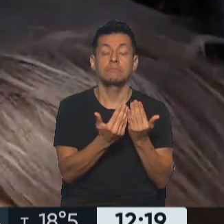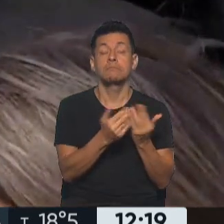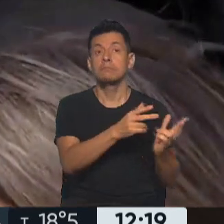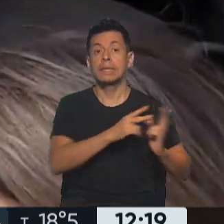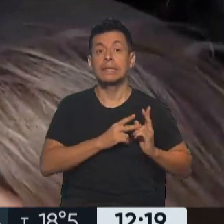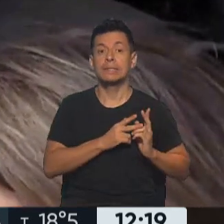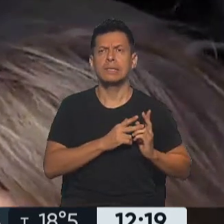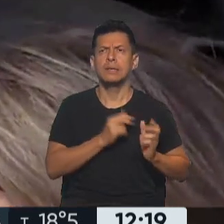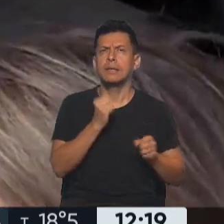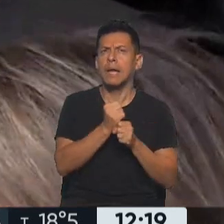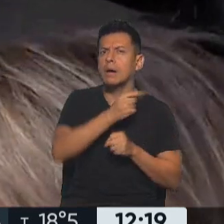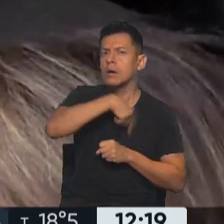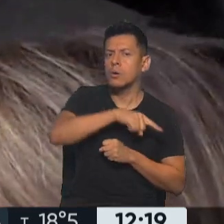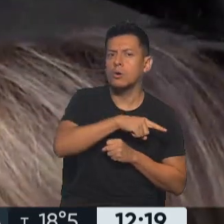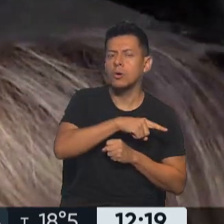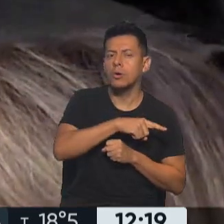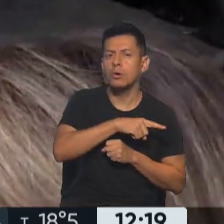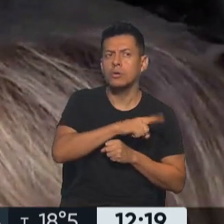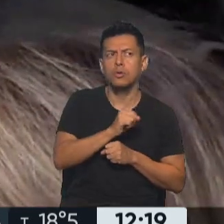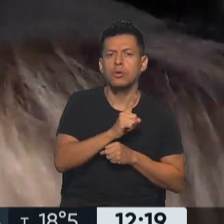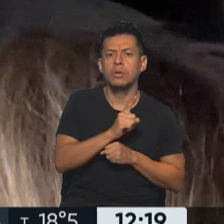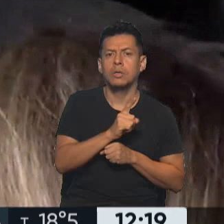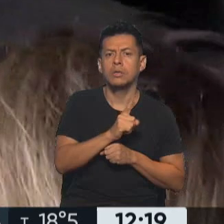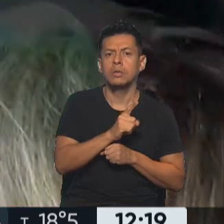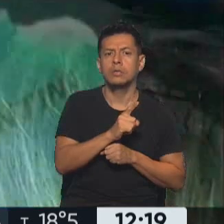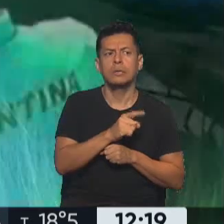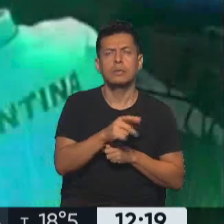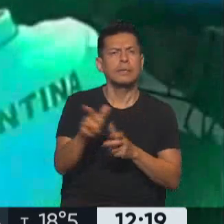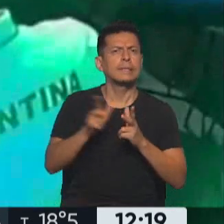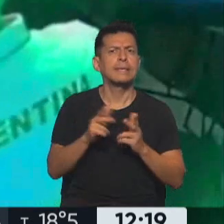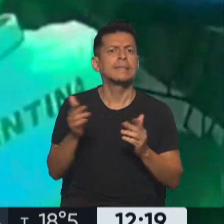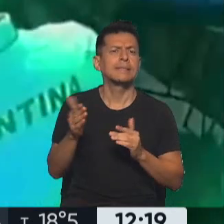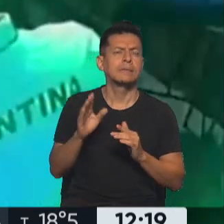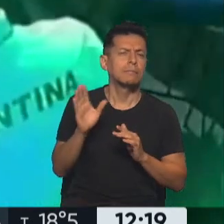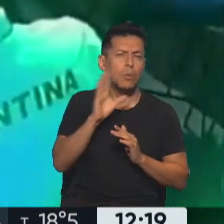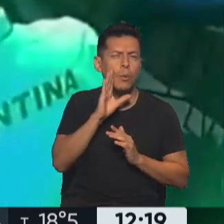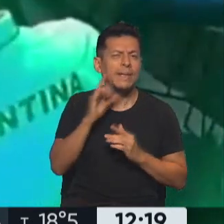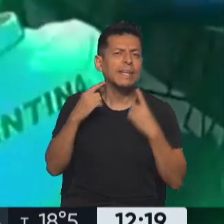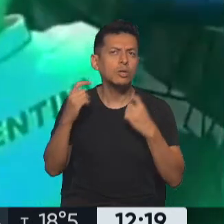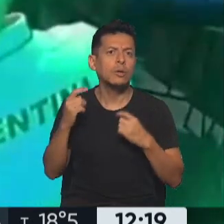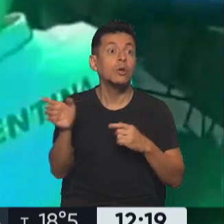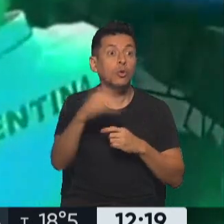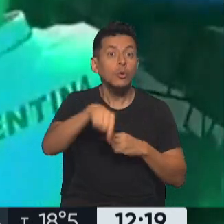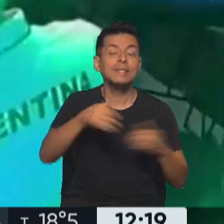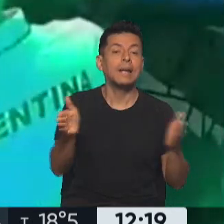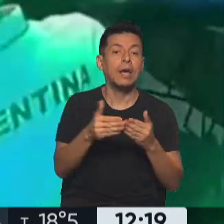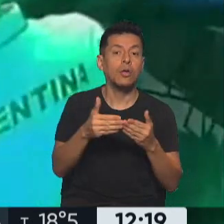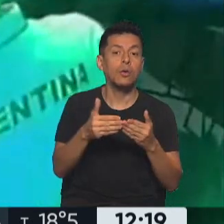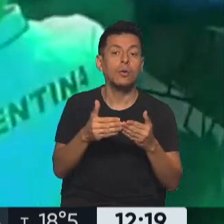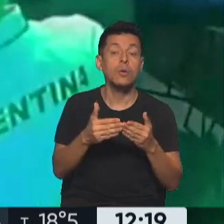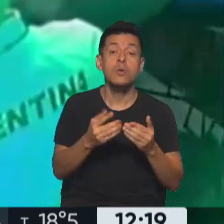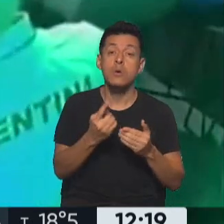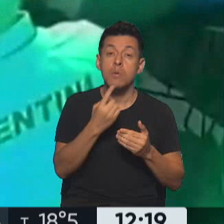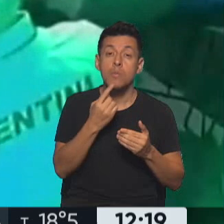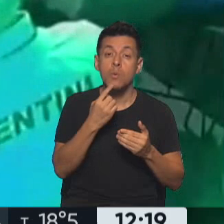estamos trabajando, no estamos trabajando, escucho: estamos cerrados, de adentro de del local. Me viene el pibe y